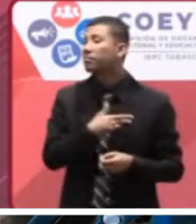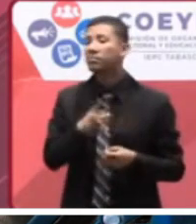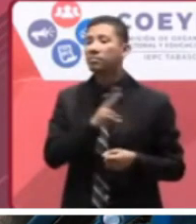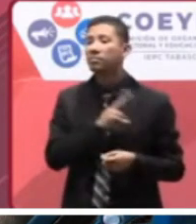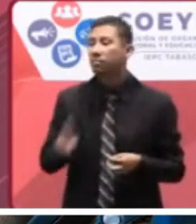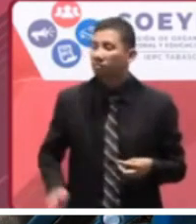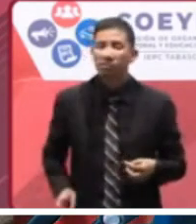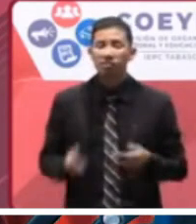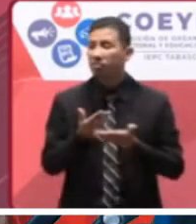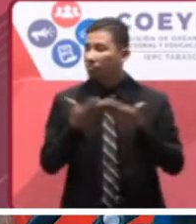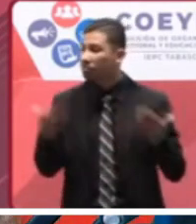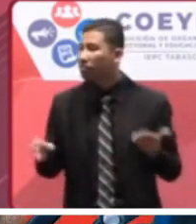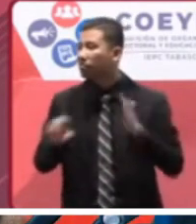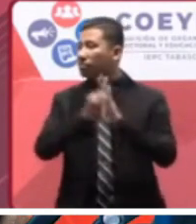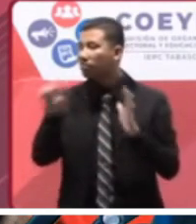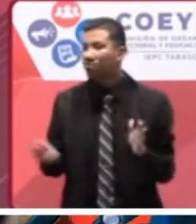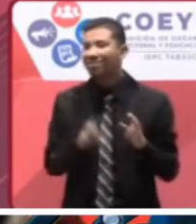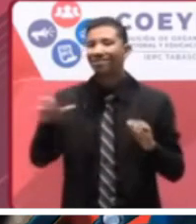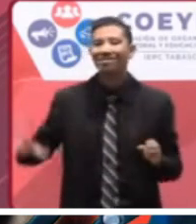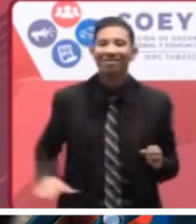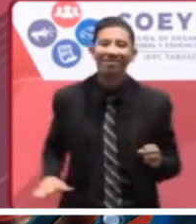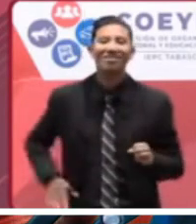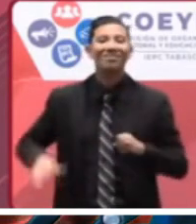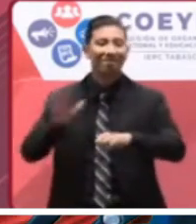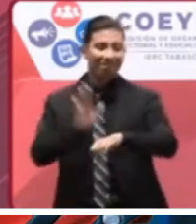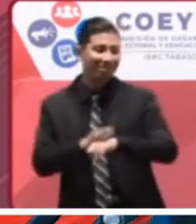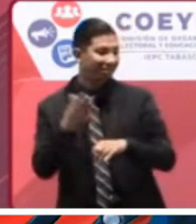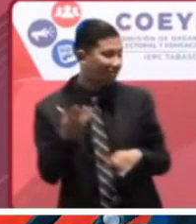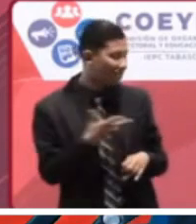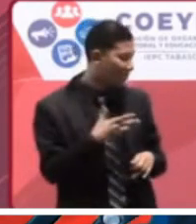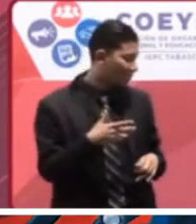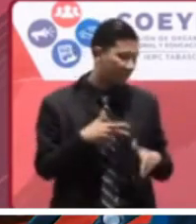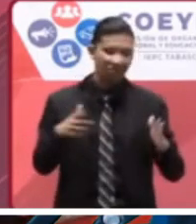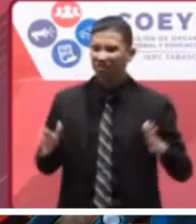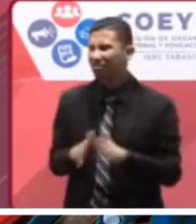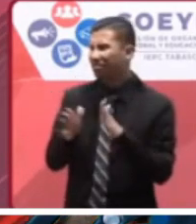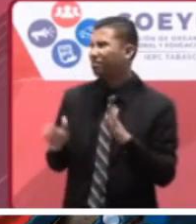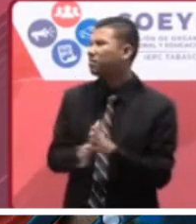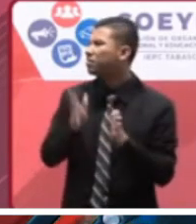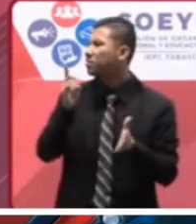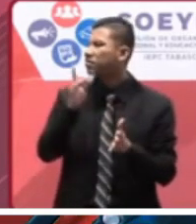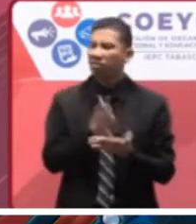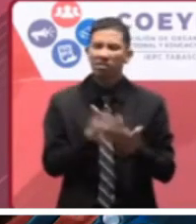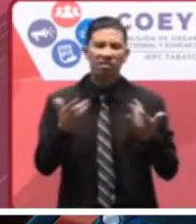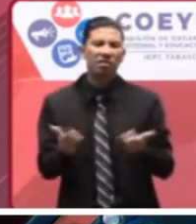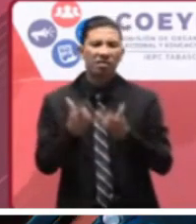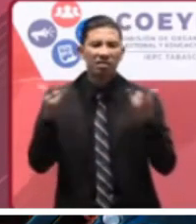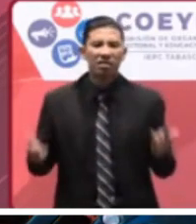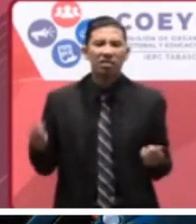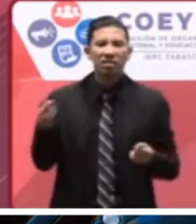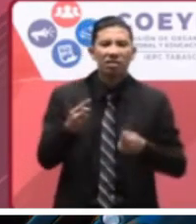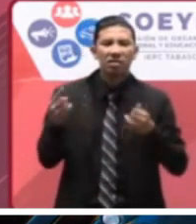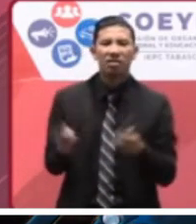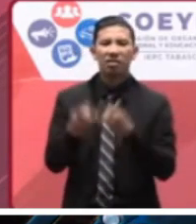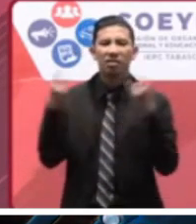poner ejemplos de cómo este es el gobierno con el que más convenios de colaboración ha firmado el INE en su historia. En su historia.